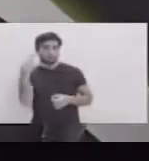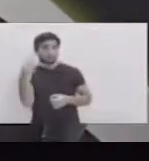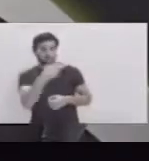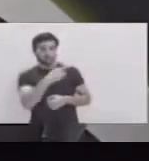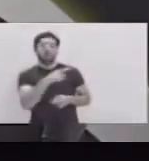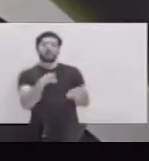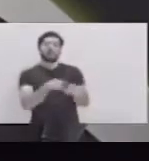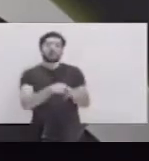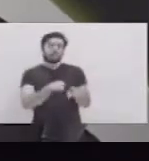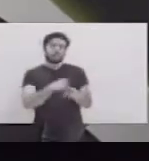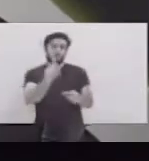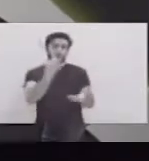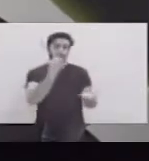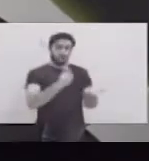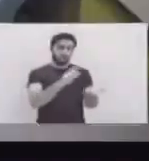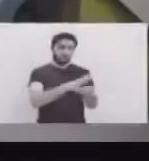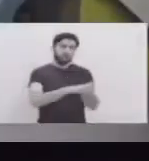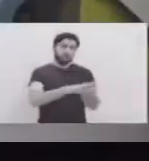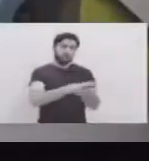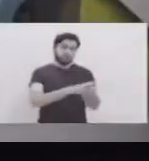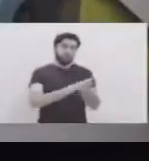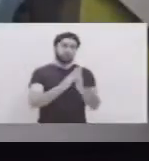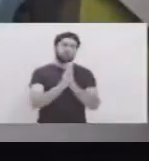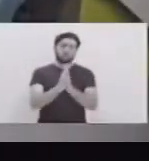para finalizar, yo le invito, por favor,